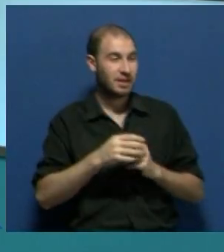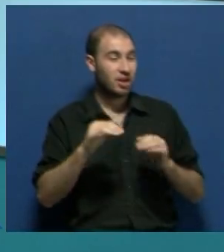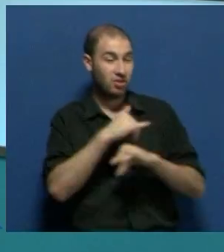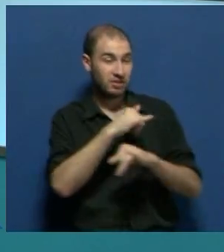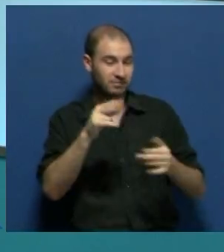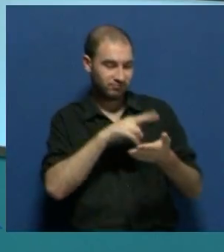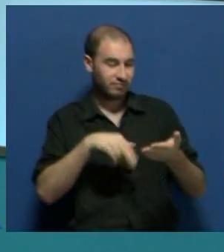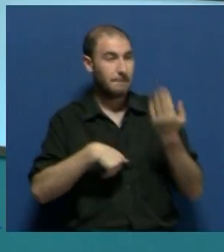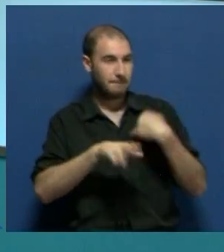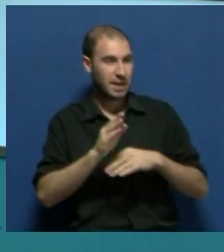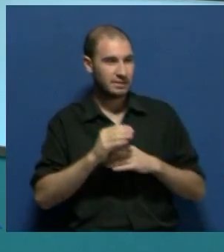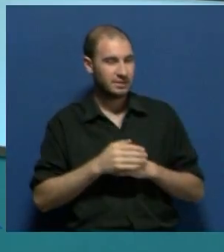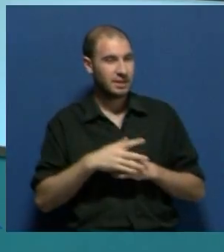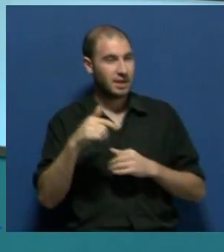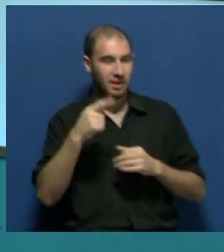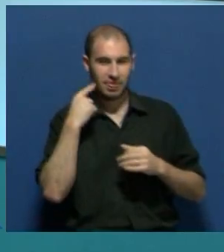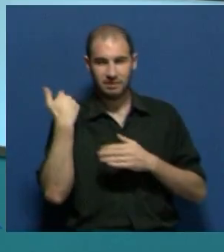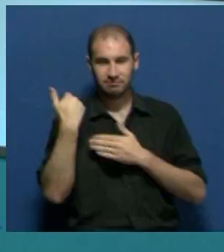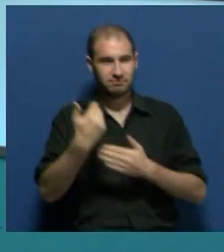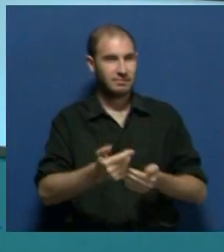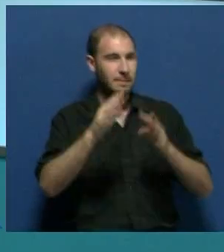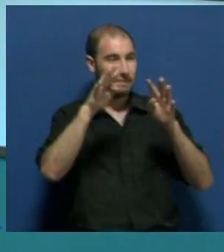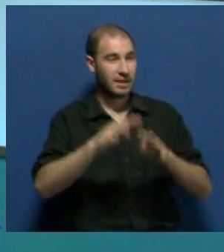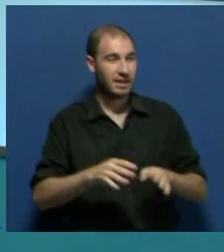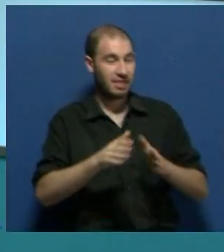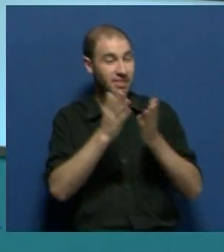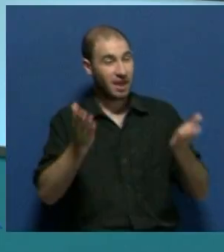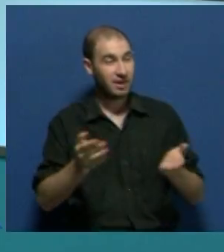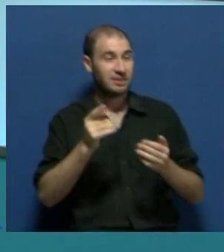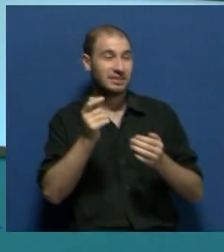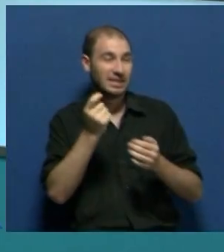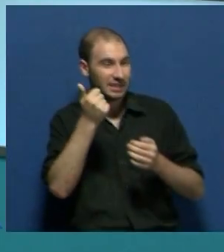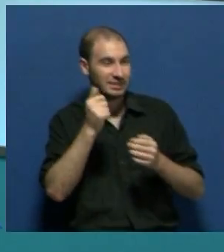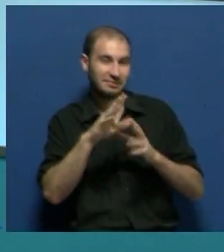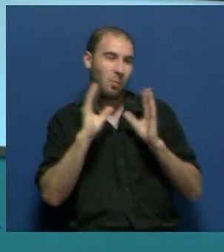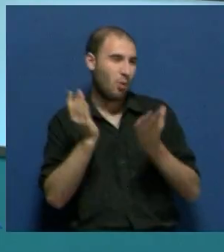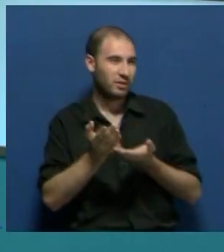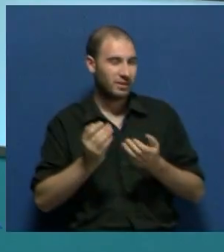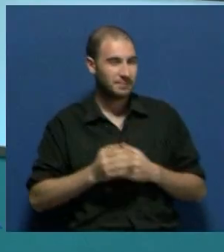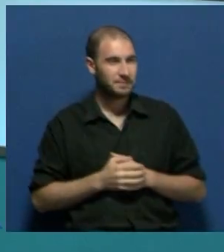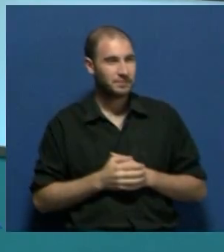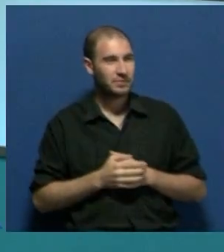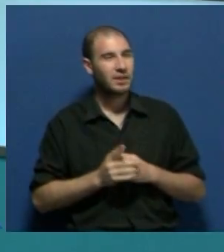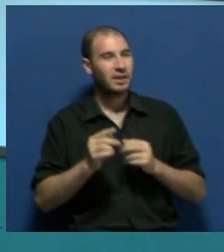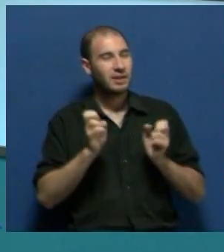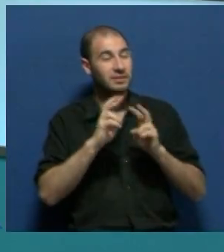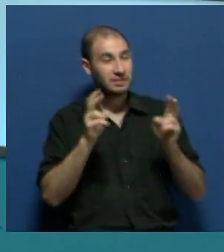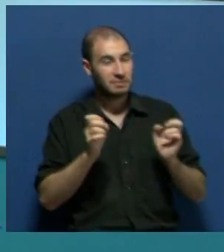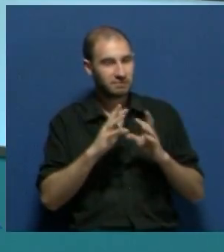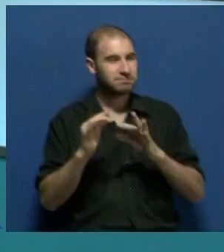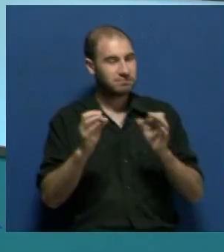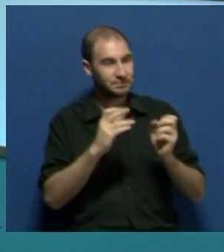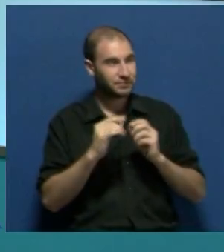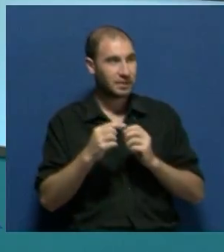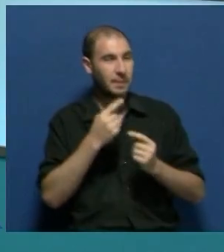noticias más leídas, sin duda, en estos días en los portales de los diarios, de casi todo el mundo te diré. Y fue materia de análisis y